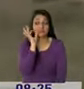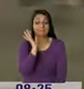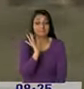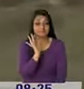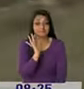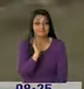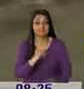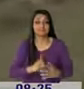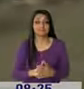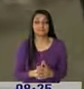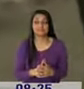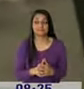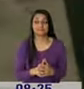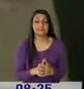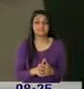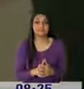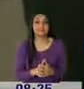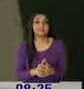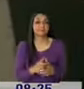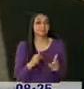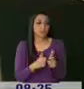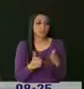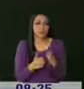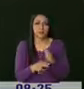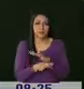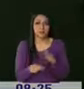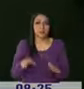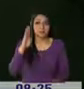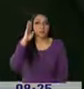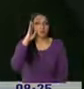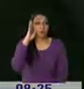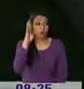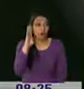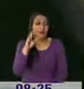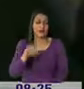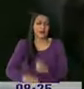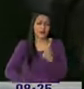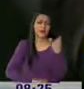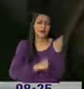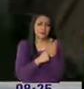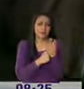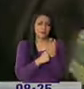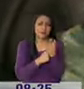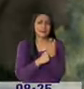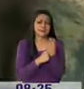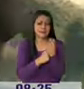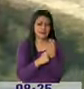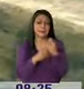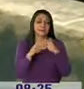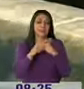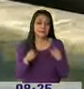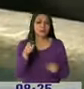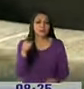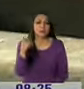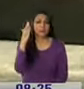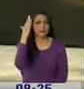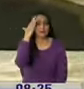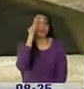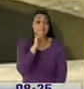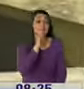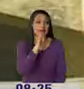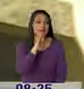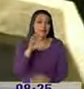nosotros tenemos mucho peligro aquí. Los señores policías sí nos colaboran, pero como ellos sabemos que falta